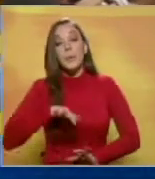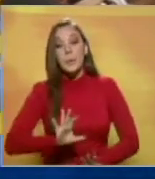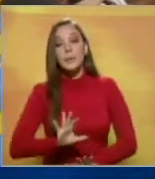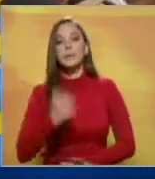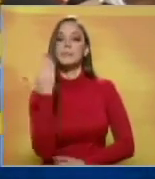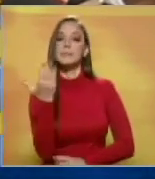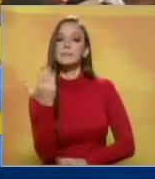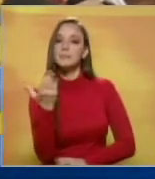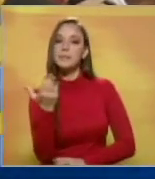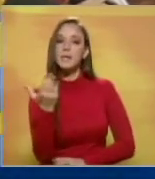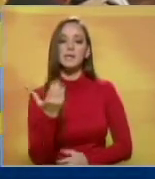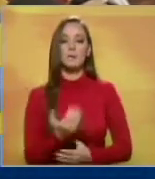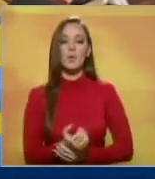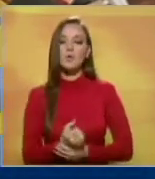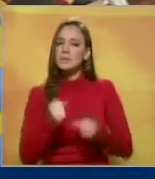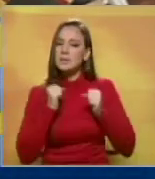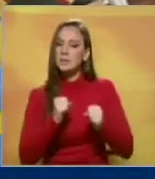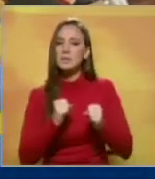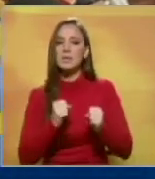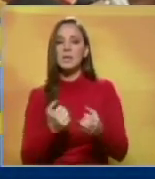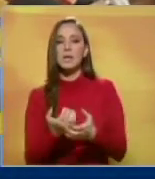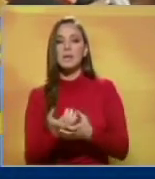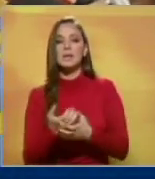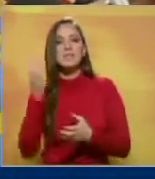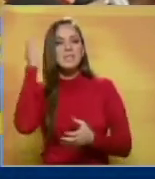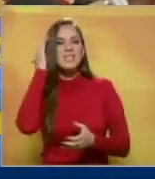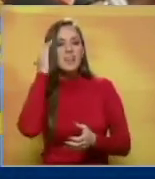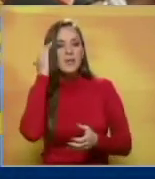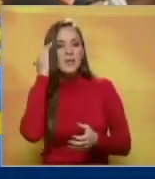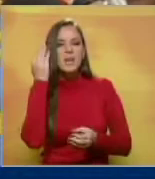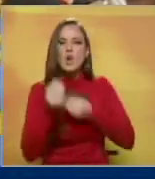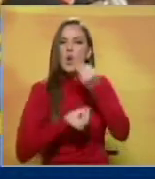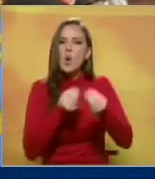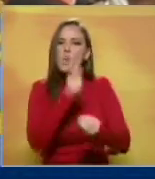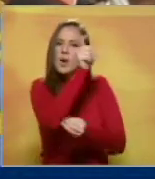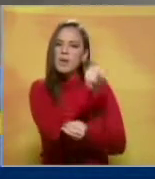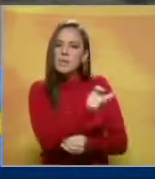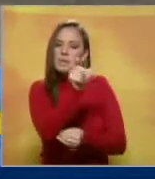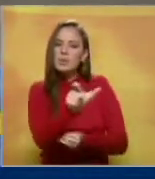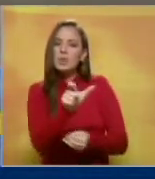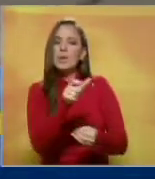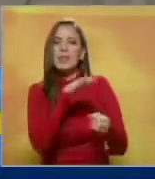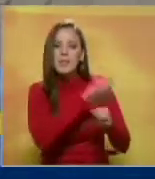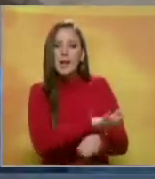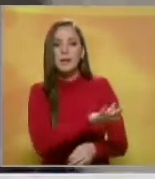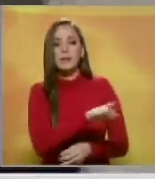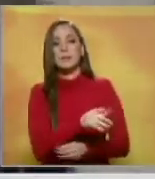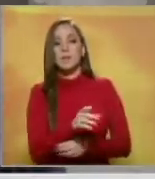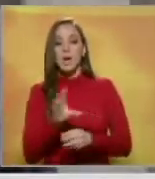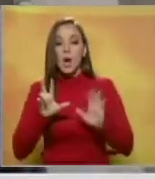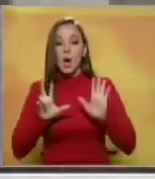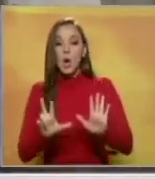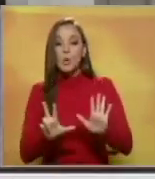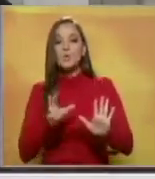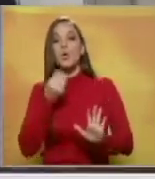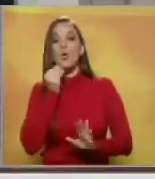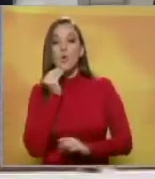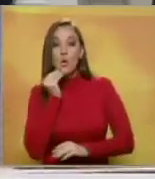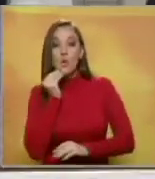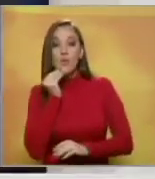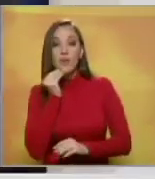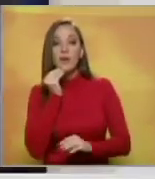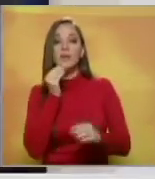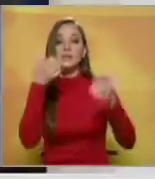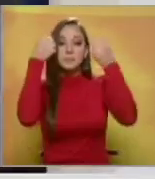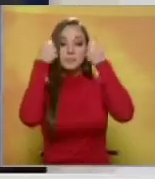pedimos muy altamente el saber de las condiciones física los muchachos son en total 8 los jóvenes que permanecen